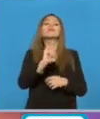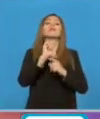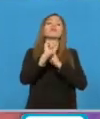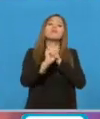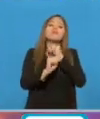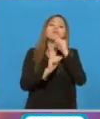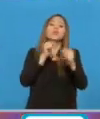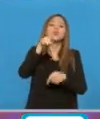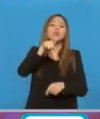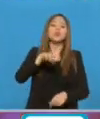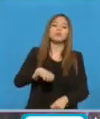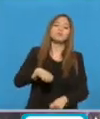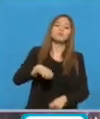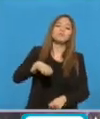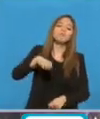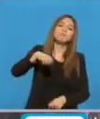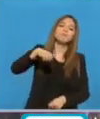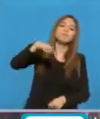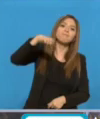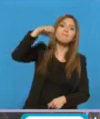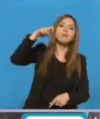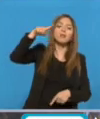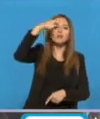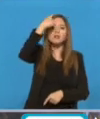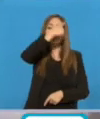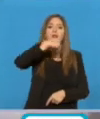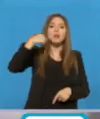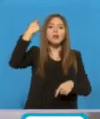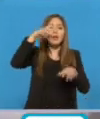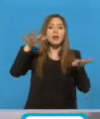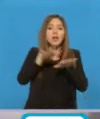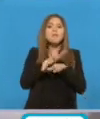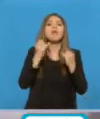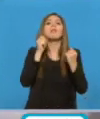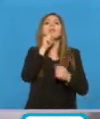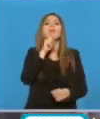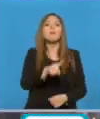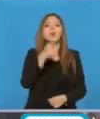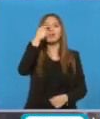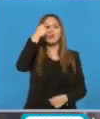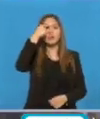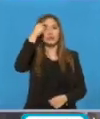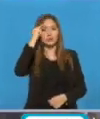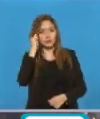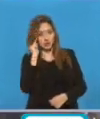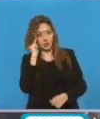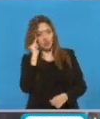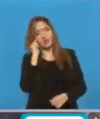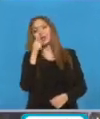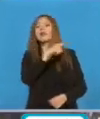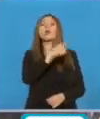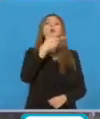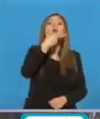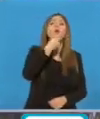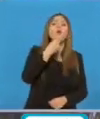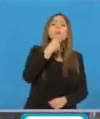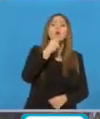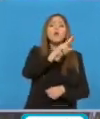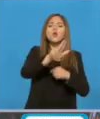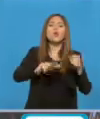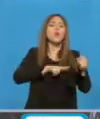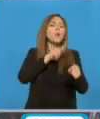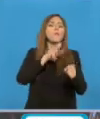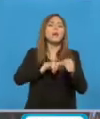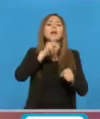la edad, eso va pasando. Va bajando la ceja. Normalmente, los hombres debemos de tener nuestra ceja a nivel del